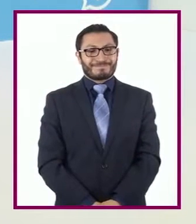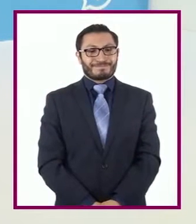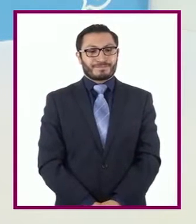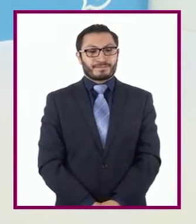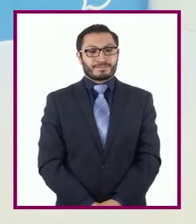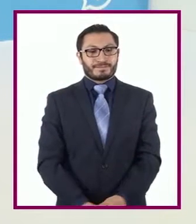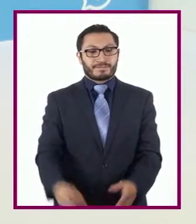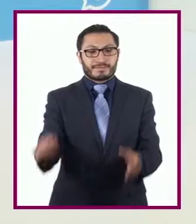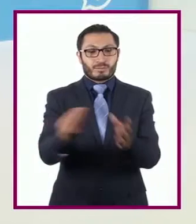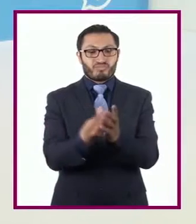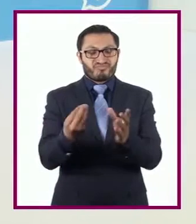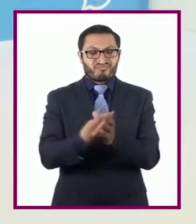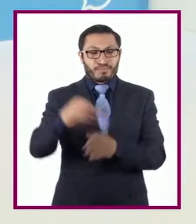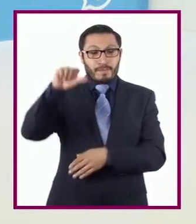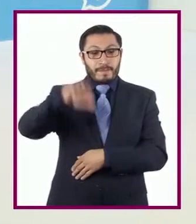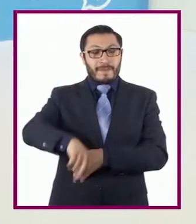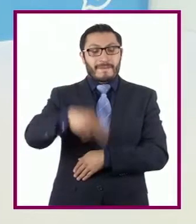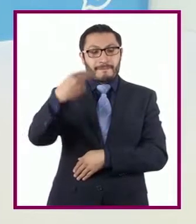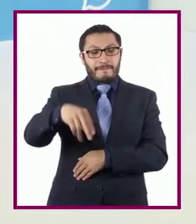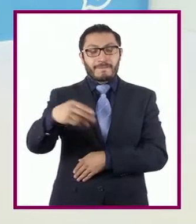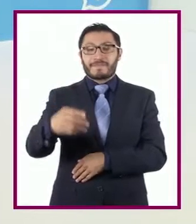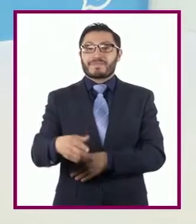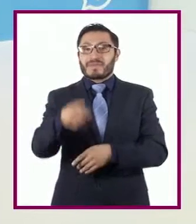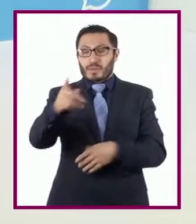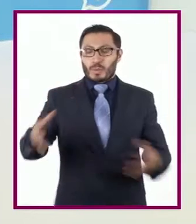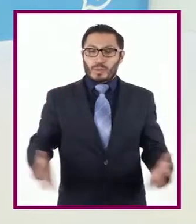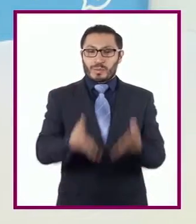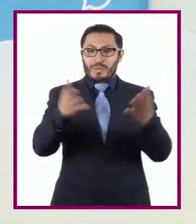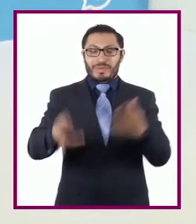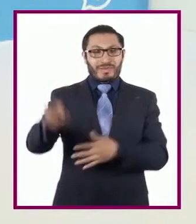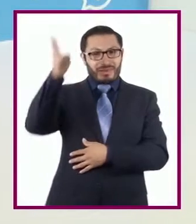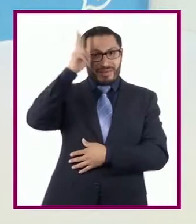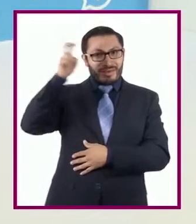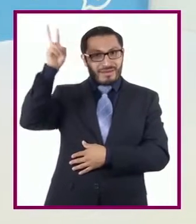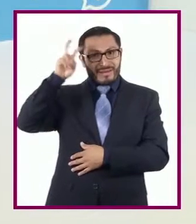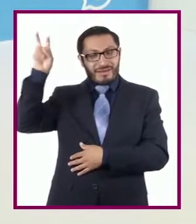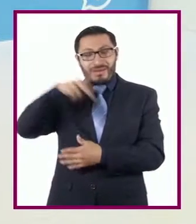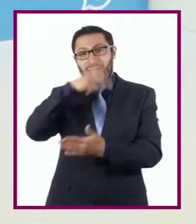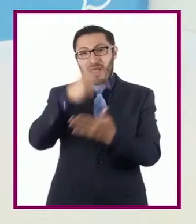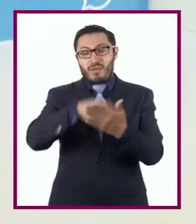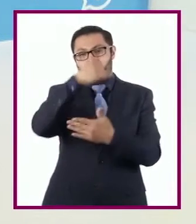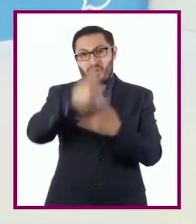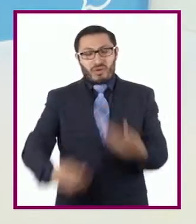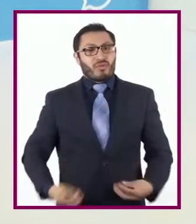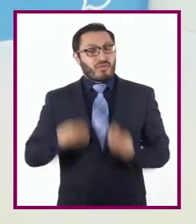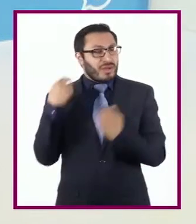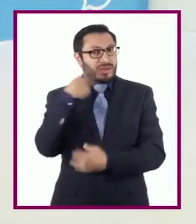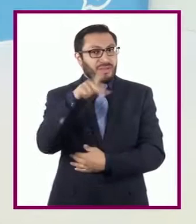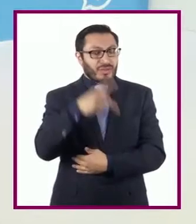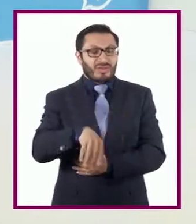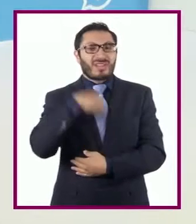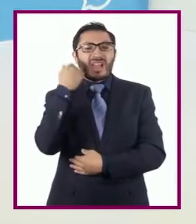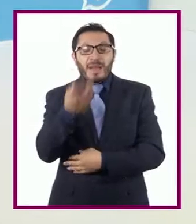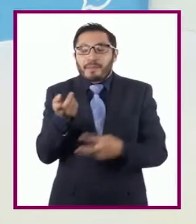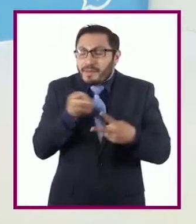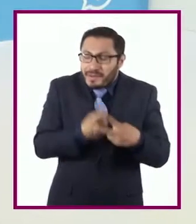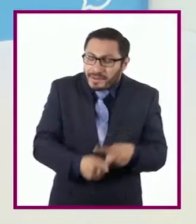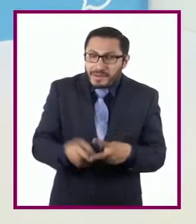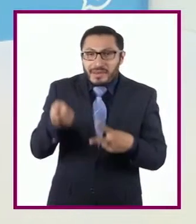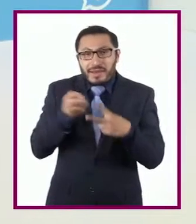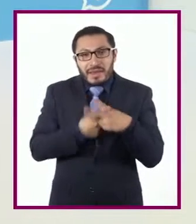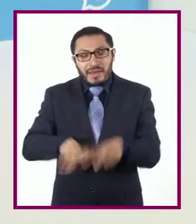En esta sesión titulada Atrévete a soñar, tu proyecto de vida, queremos acercarlos a dar los primeros pasos que los